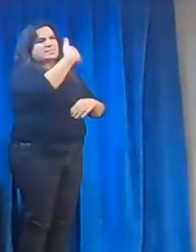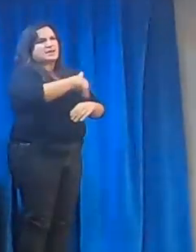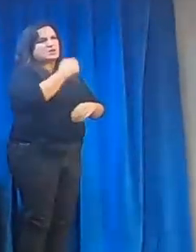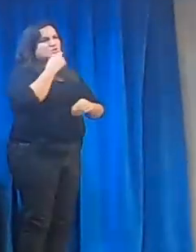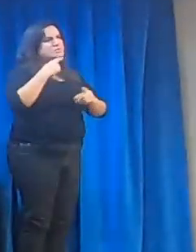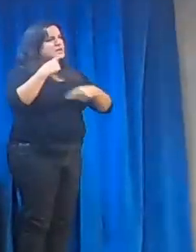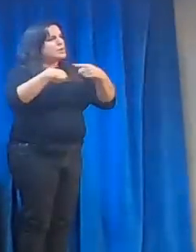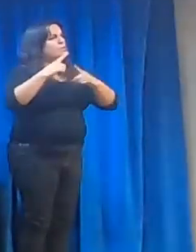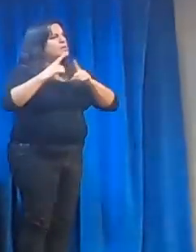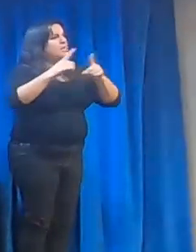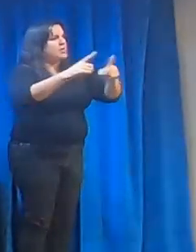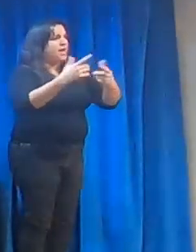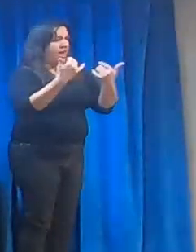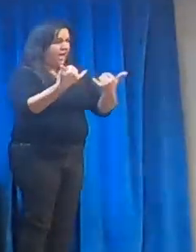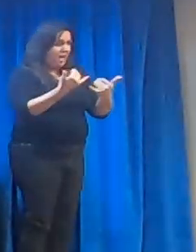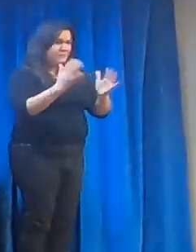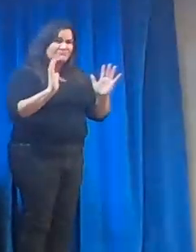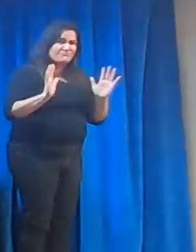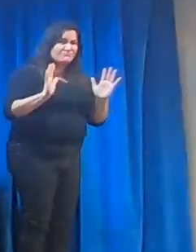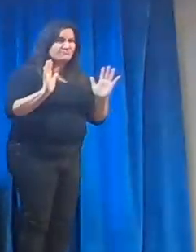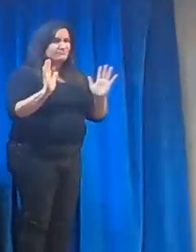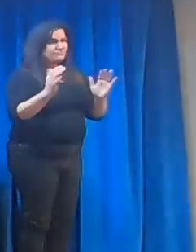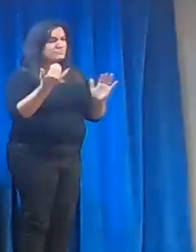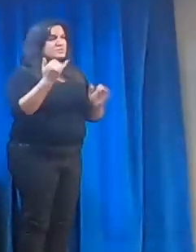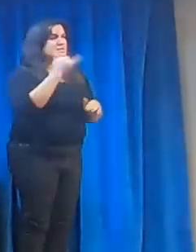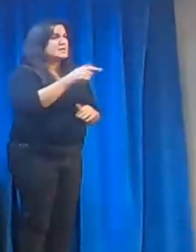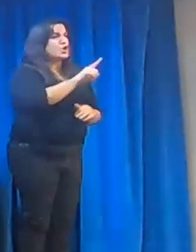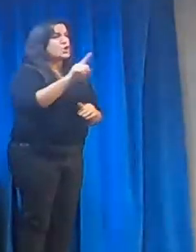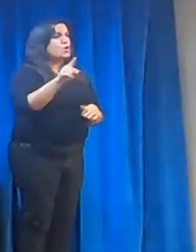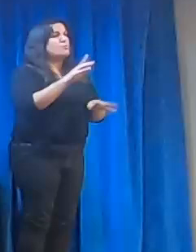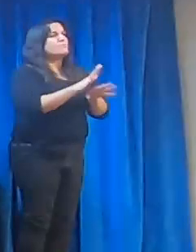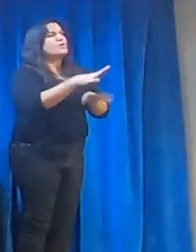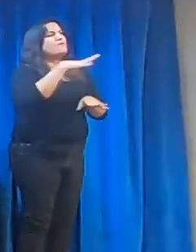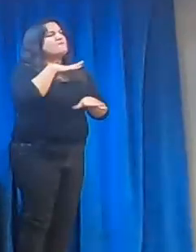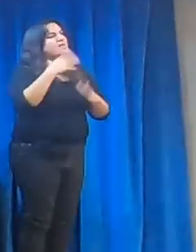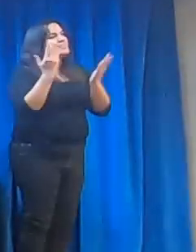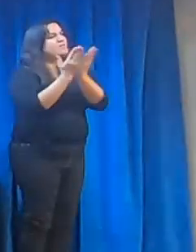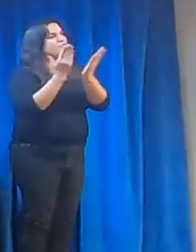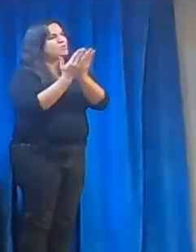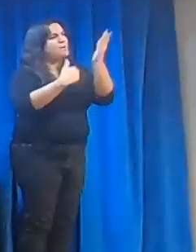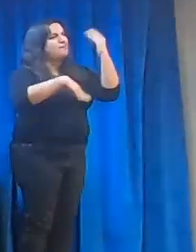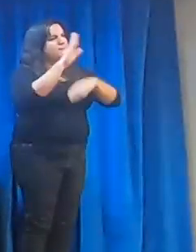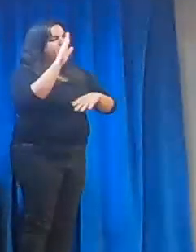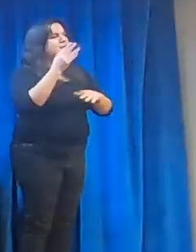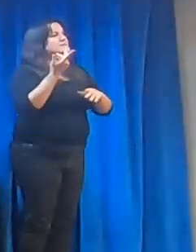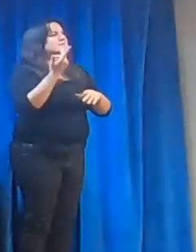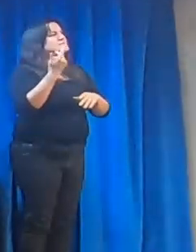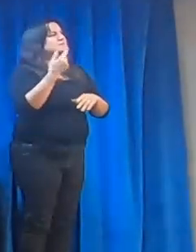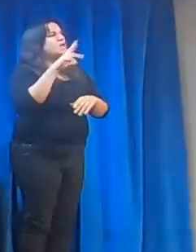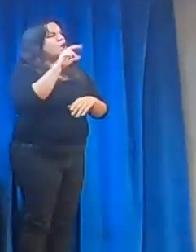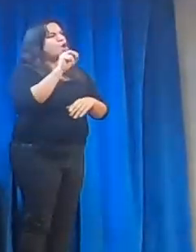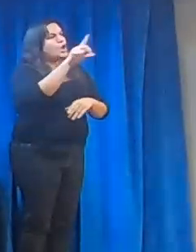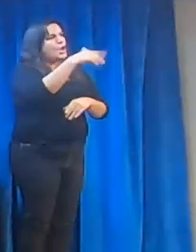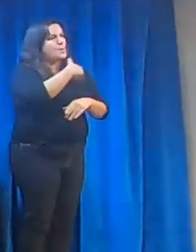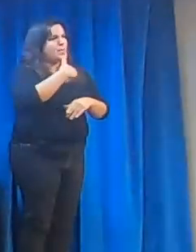podía entrarse, ¿no? Pero no se estudió tanto la función materna, que la estoy ligando de alguna